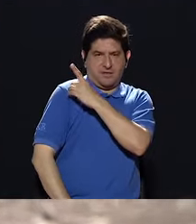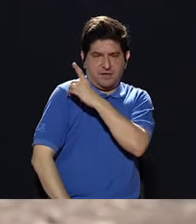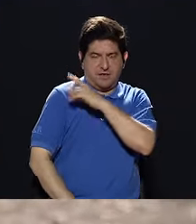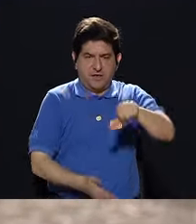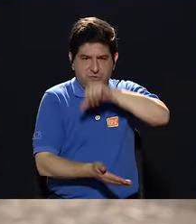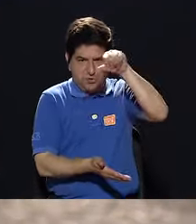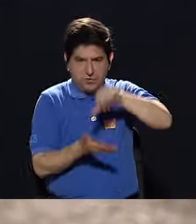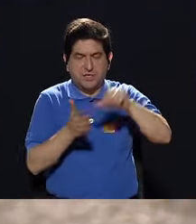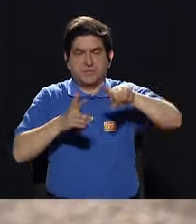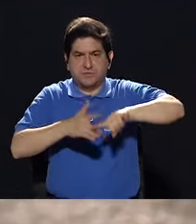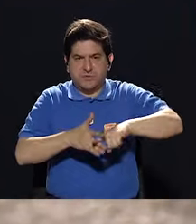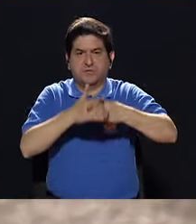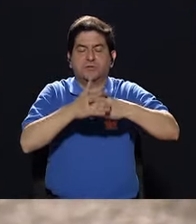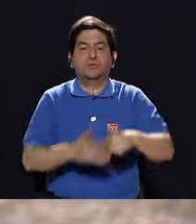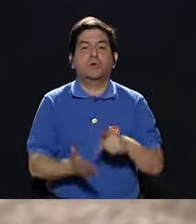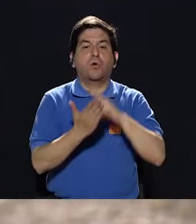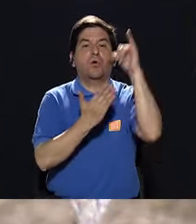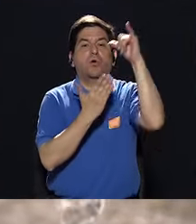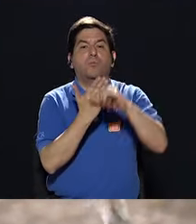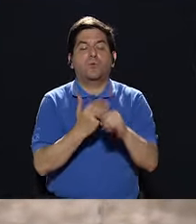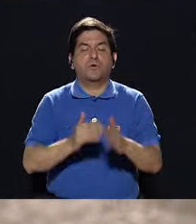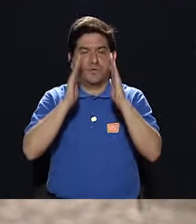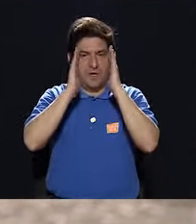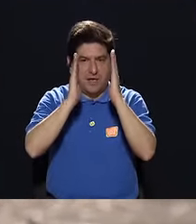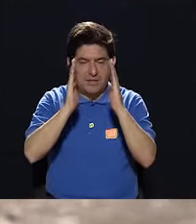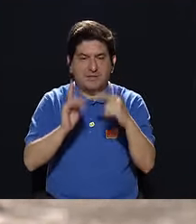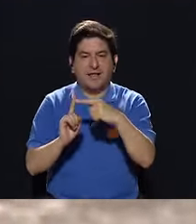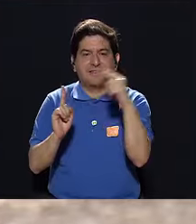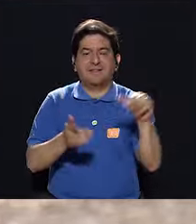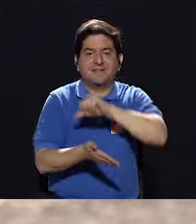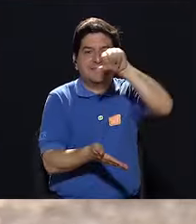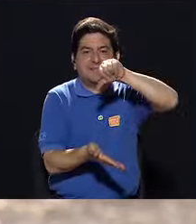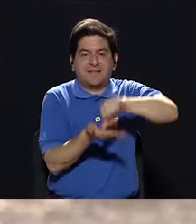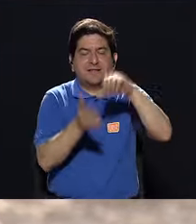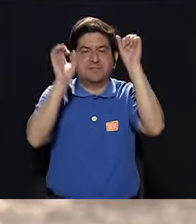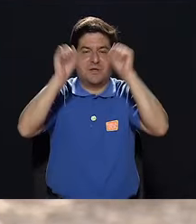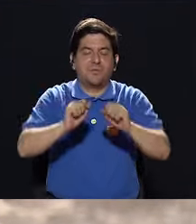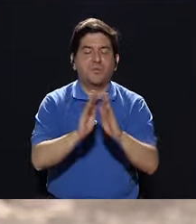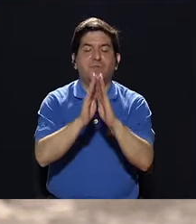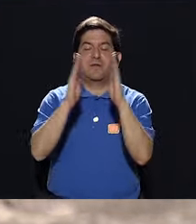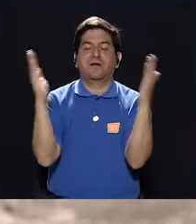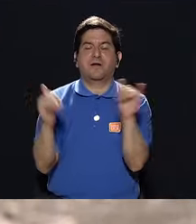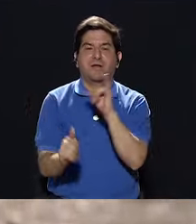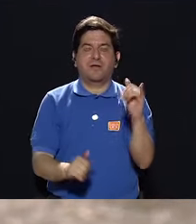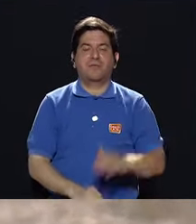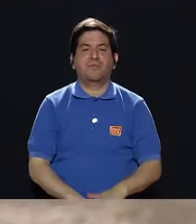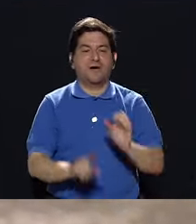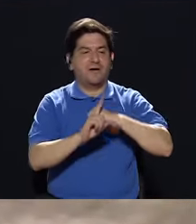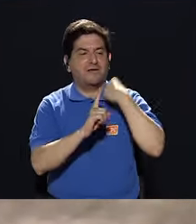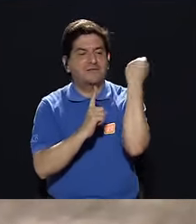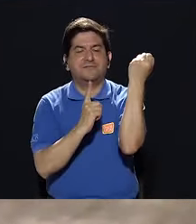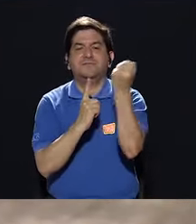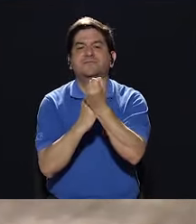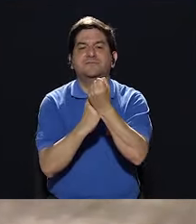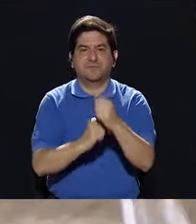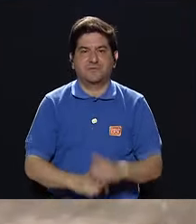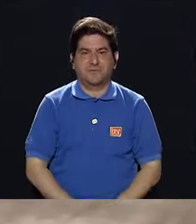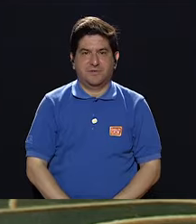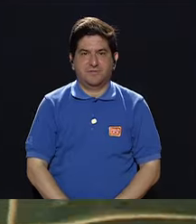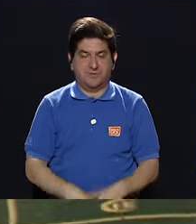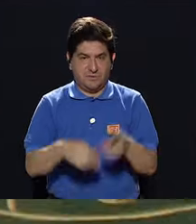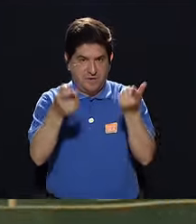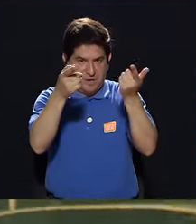la dirección del centro, el proyecto empieza a abordarse desde el centro, de manera que se pueda ampliar también el panorama